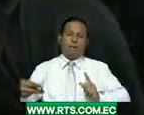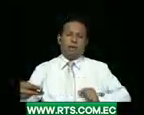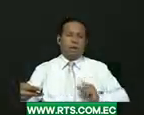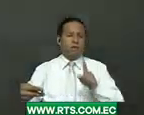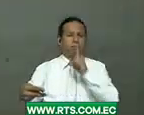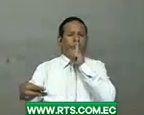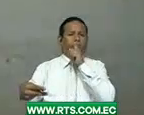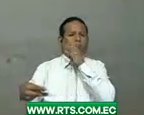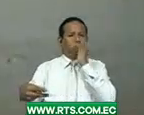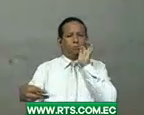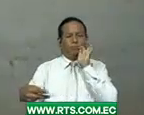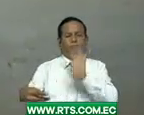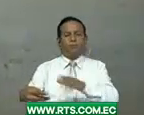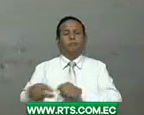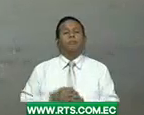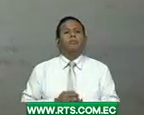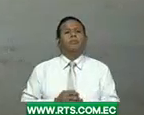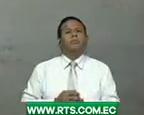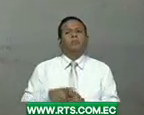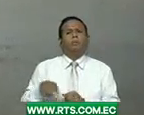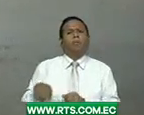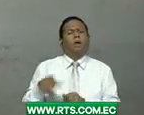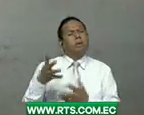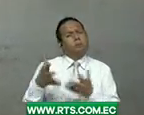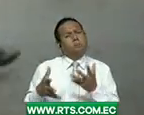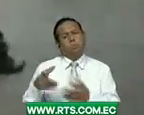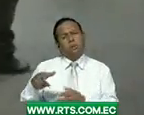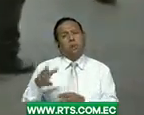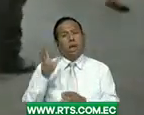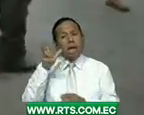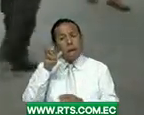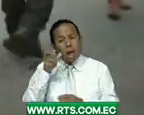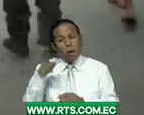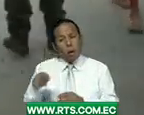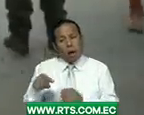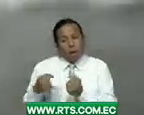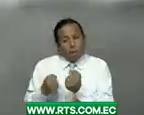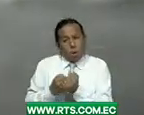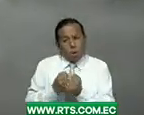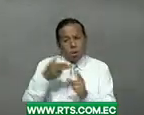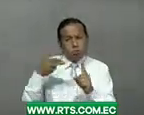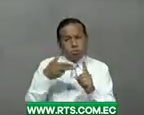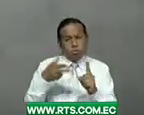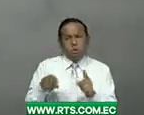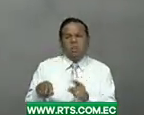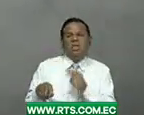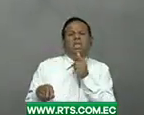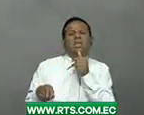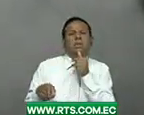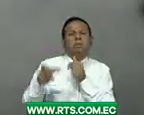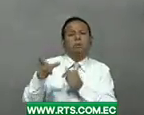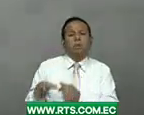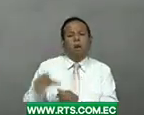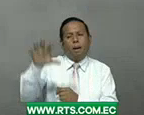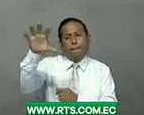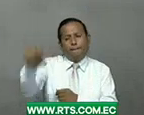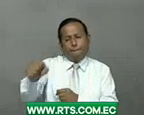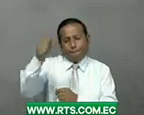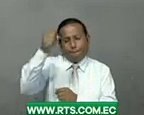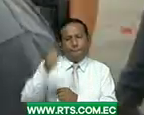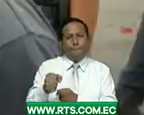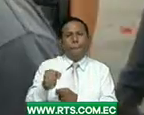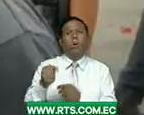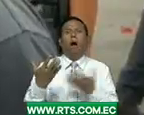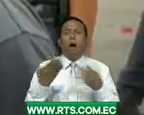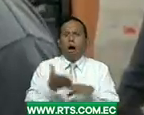mayores detalles. En el operativo, un sospechoso de tener supuestamente relación con el acto criminal fue detenido. Incluso hubo intercambio de